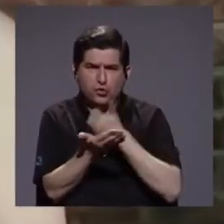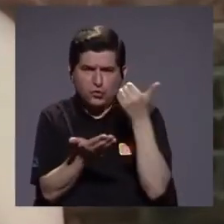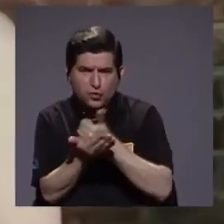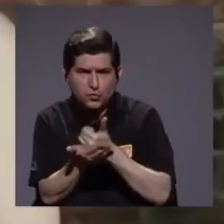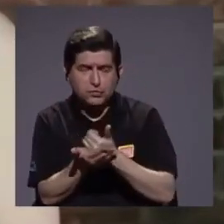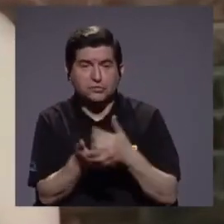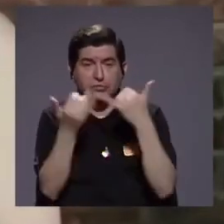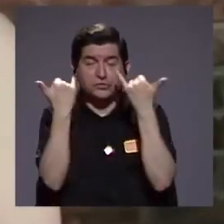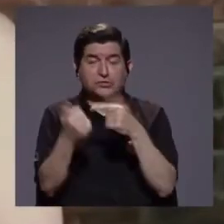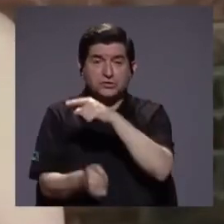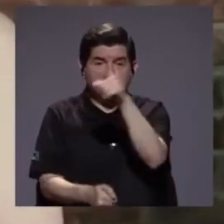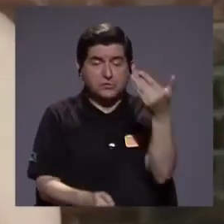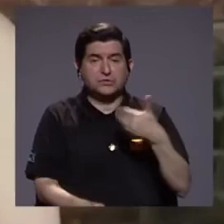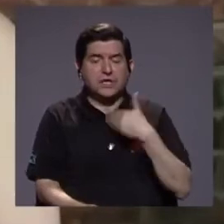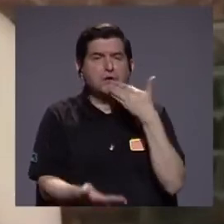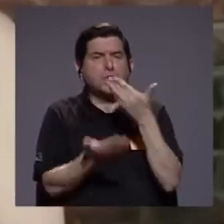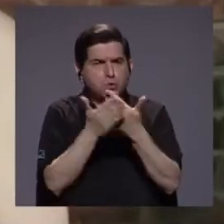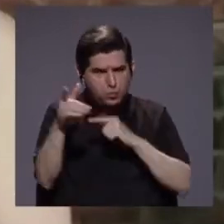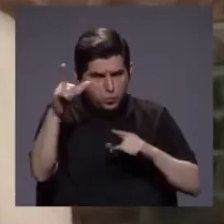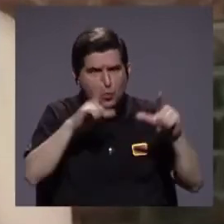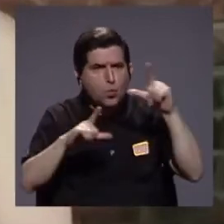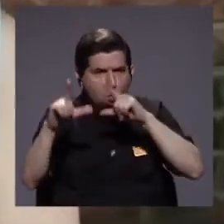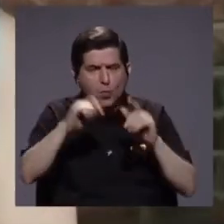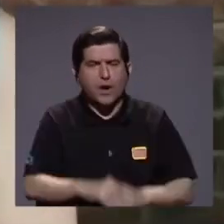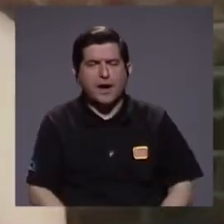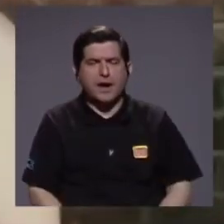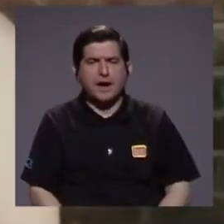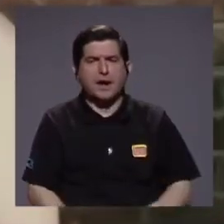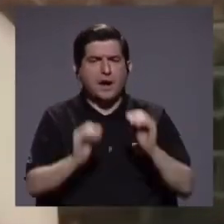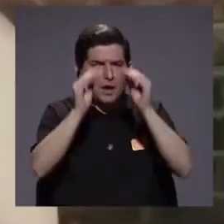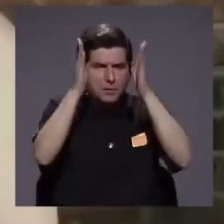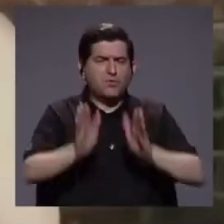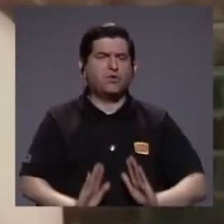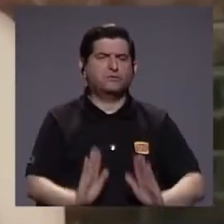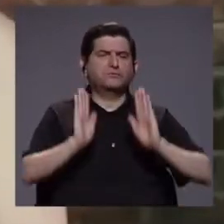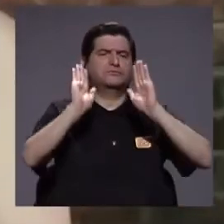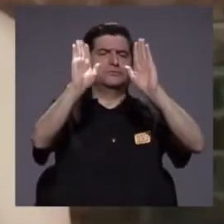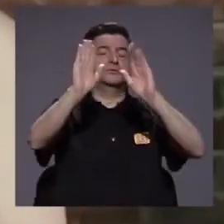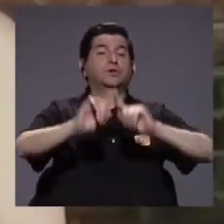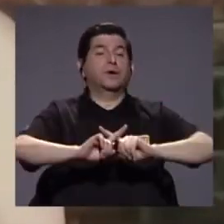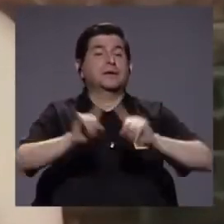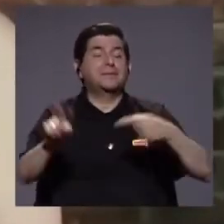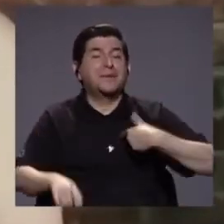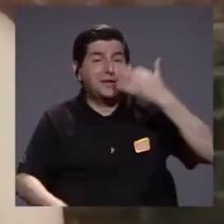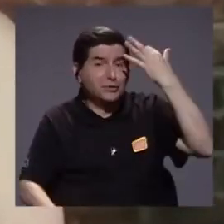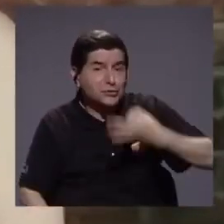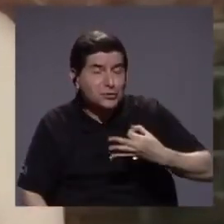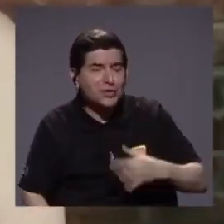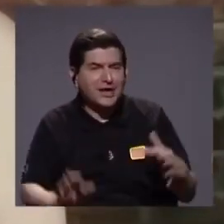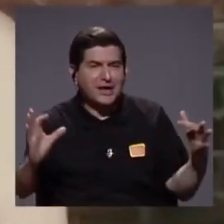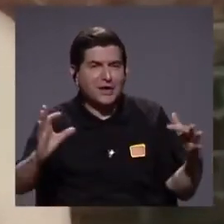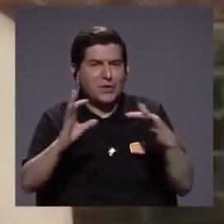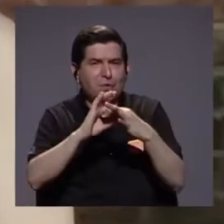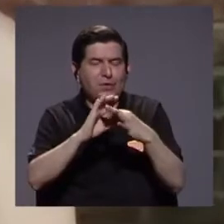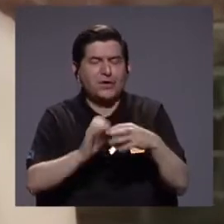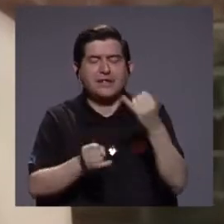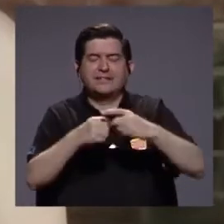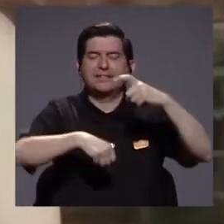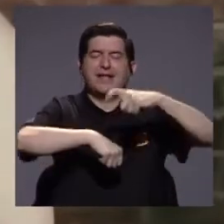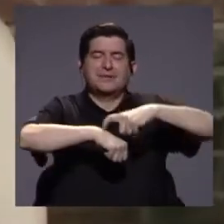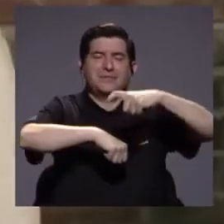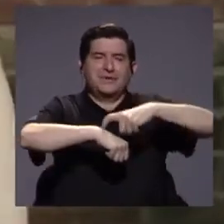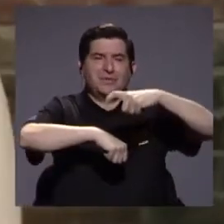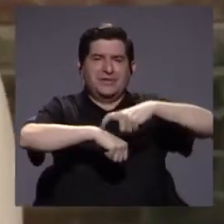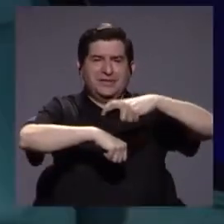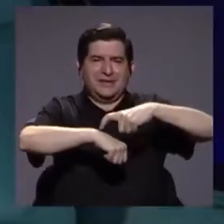ya ustedes pues tienen buenos laboratorios, un personal docente excelente, pero creo que ese ligamen Finalizó con el futuro tiempo, mercado